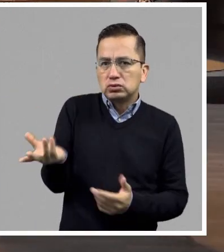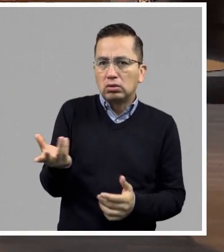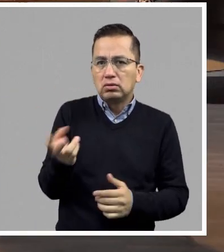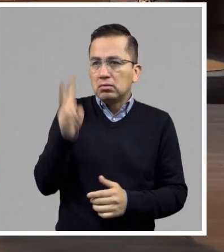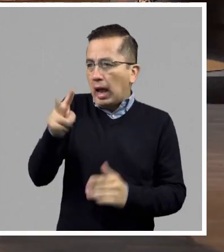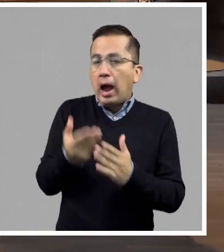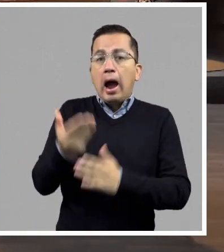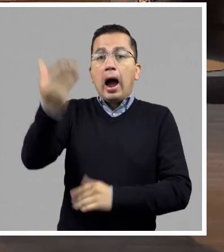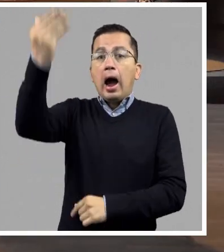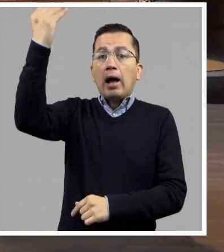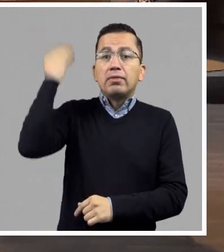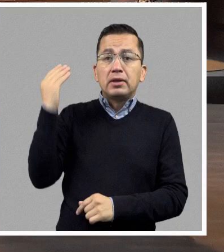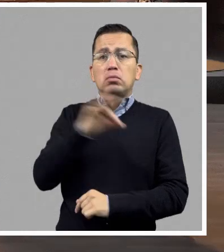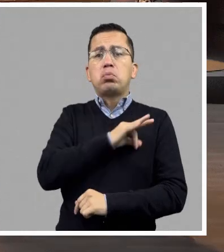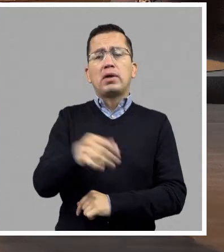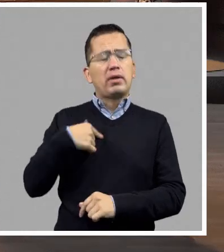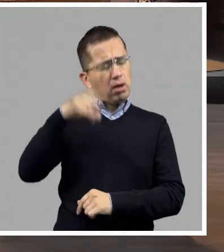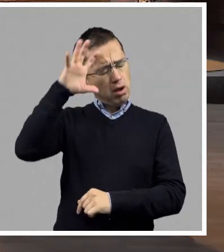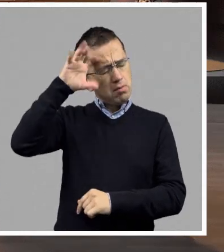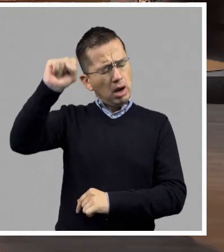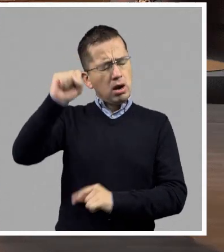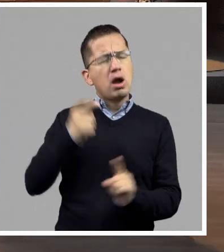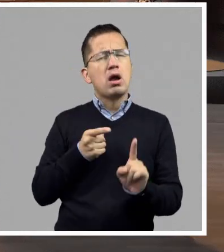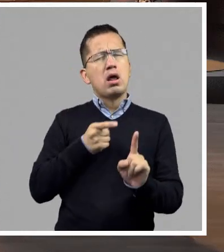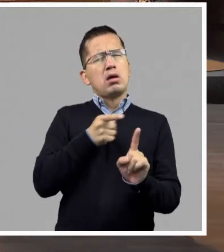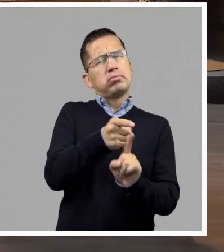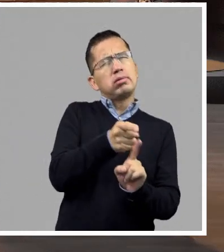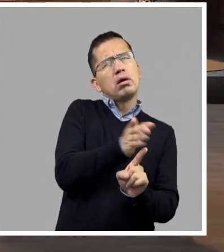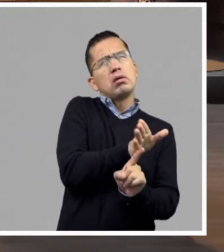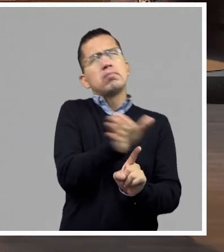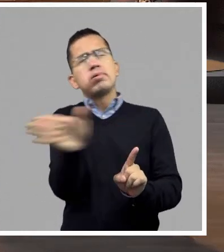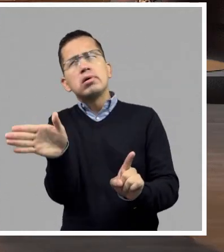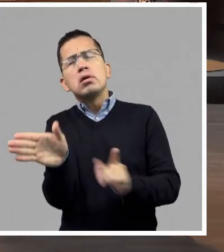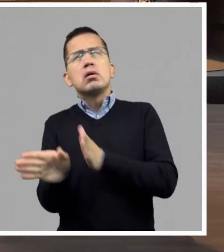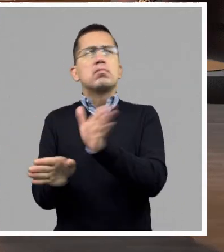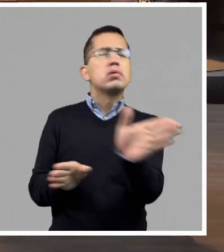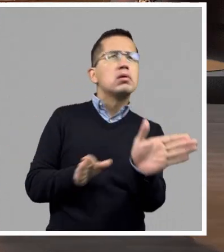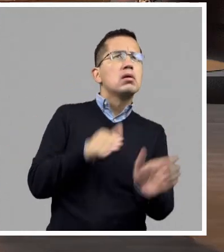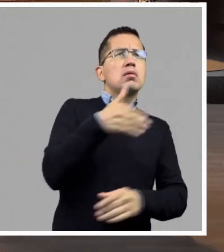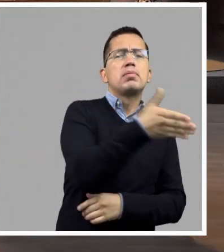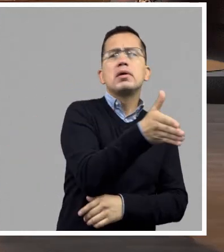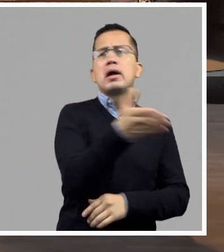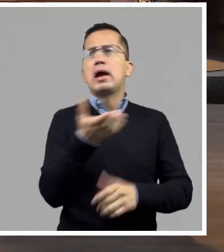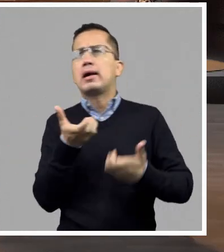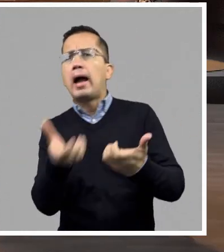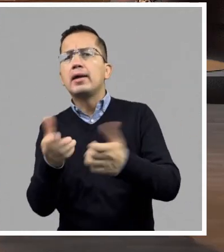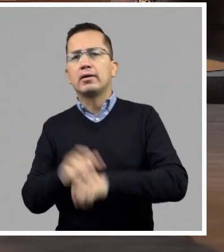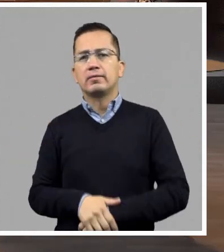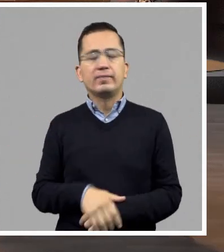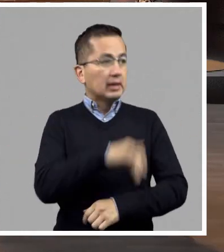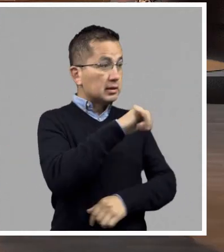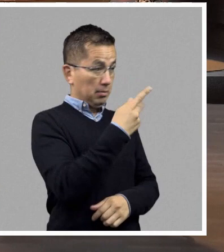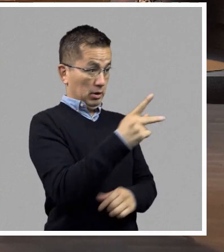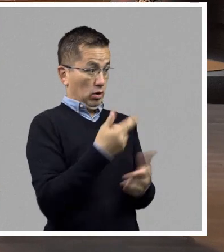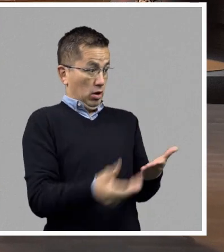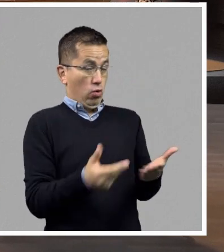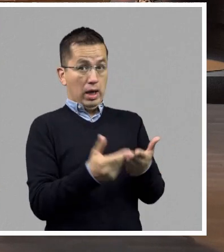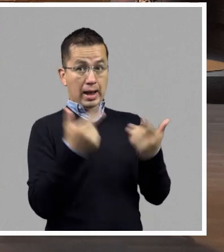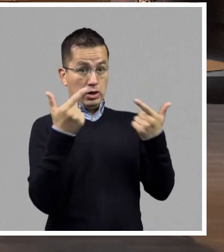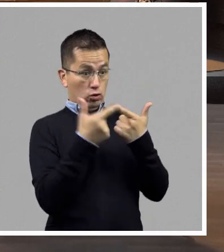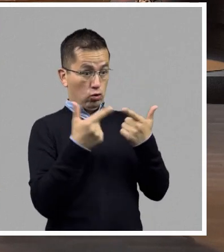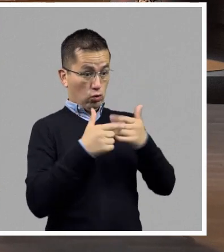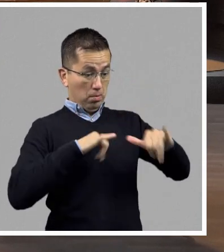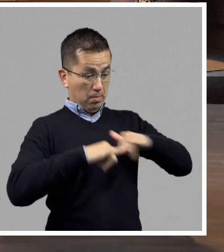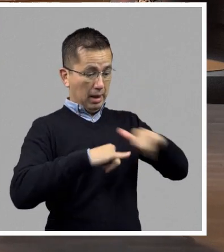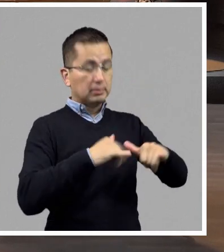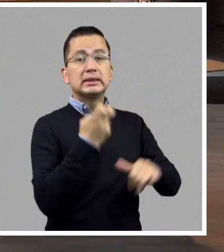de hecho teníamos una abstracción de para las calles Ah Pues ve a la derecha agarro anillo periférico o sea estoy hablando aquí para la ciudad de México Google Maps estás viendo una